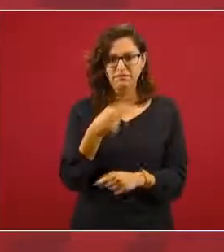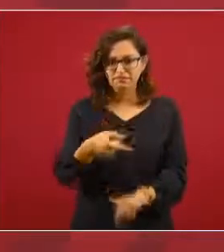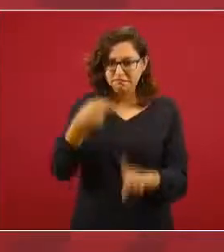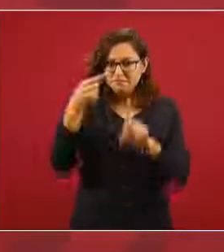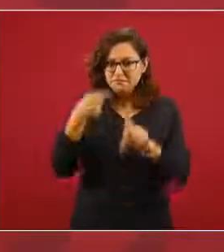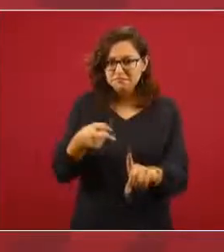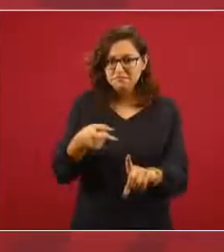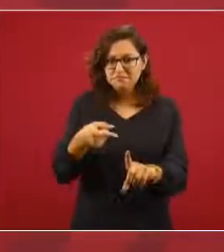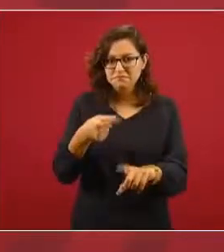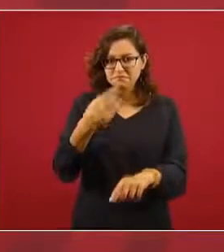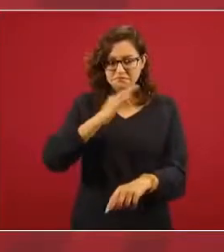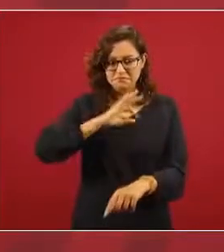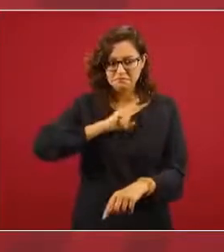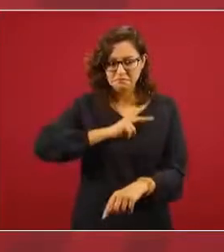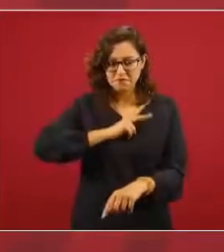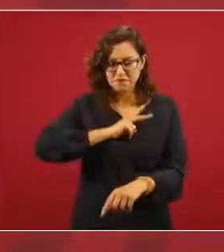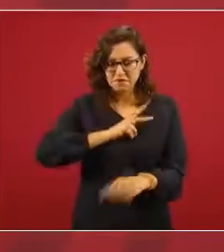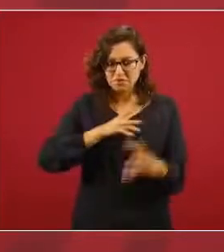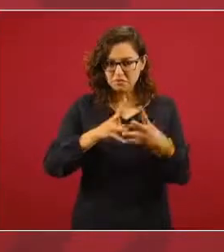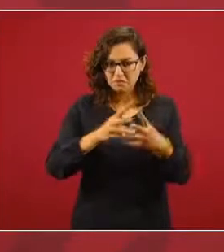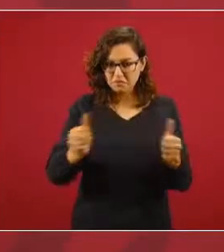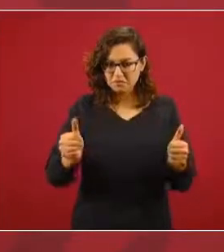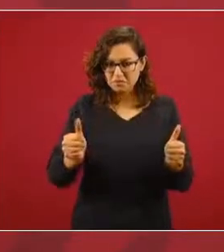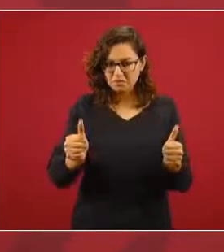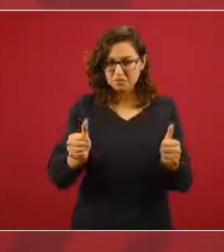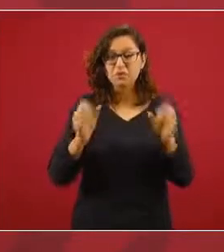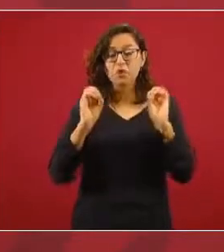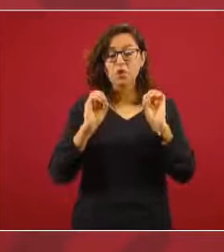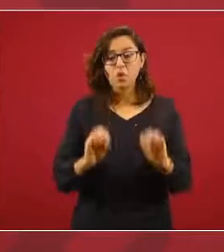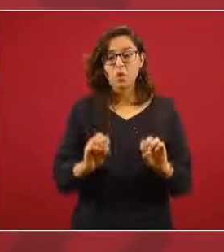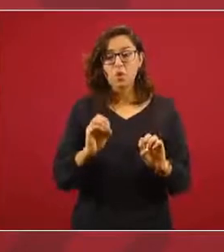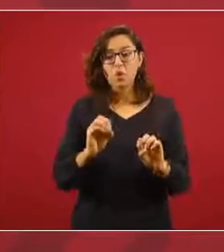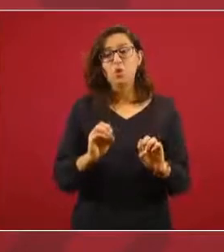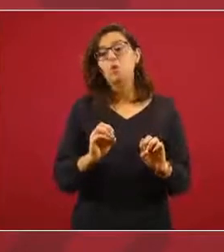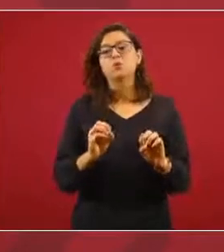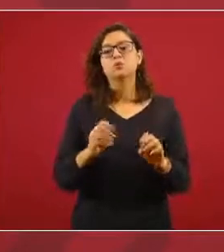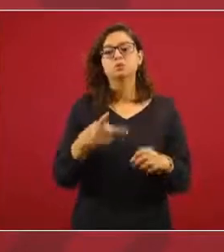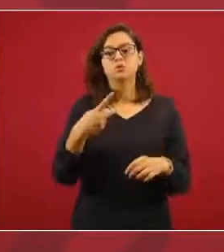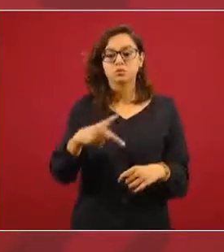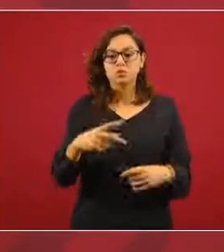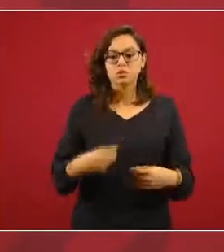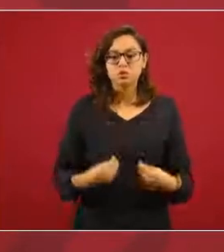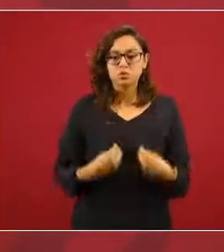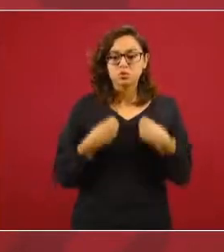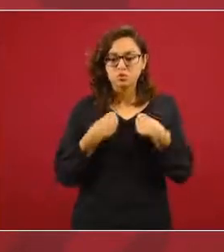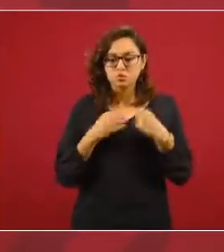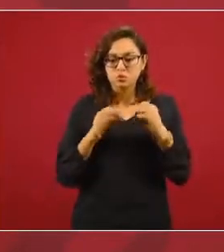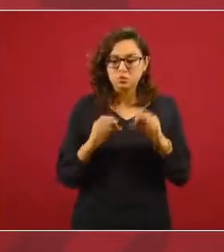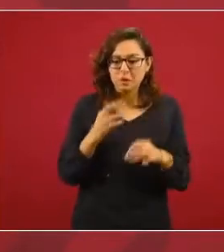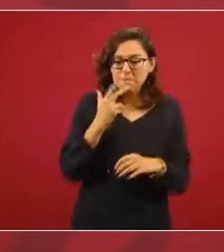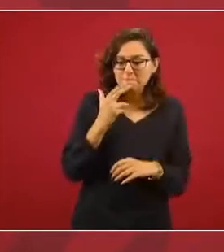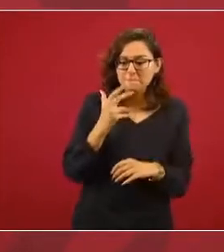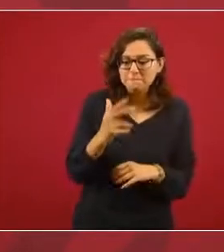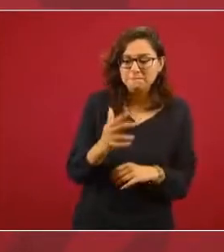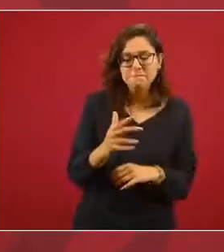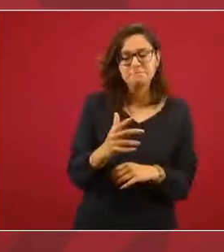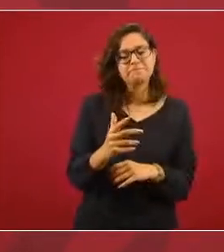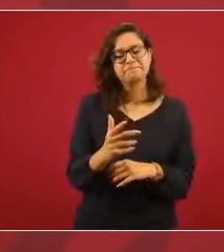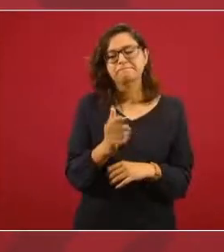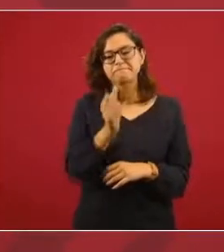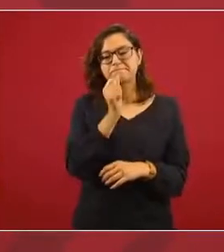que aniquile al virus o que mejore la capacidad directa de la respuesta inmune ante el